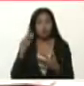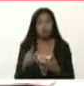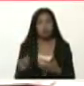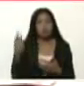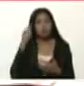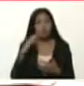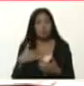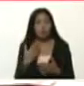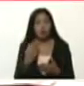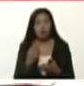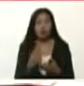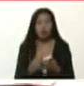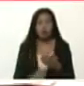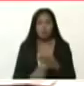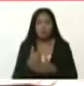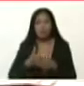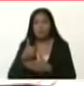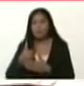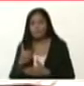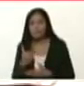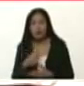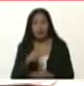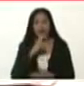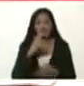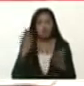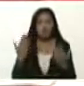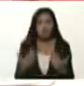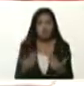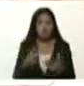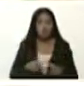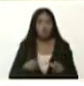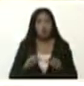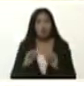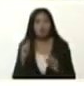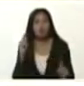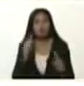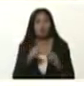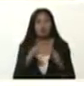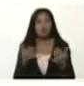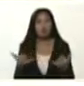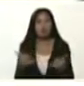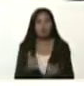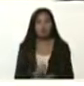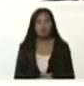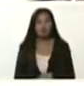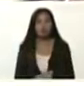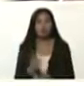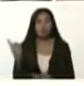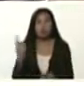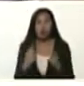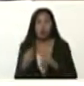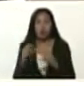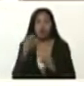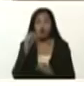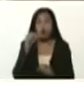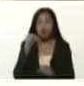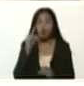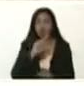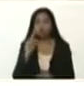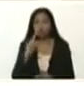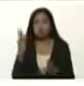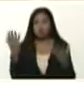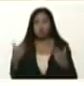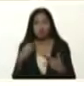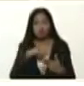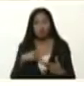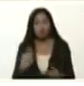poder multiplicarlo, compadre. El oro llega a las regiones directamente, no llega una gota de oro, no, llegan nuestras